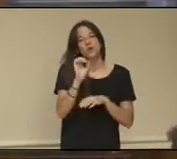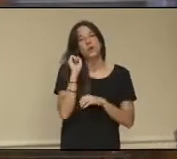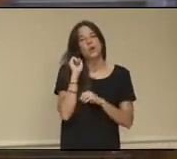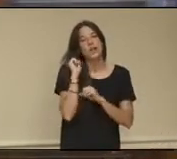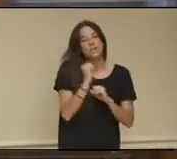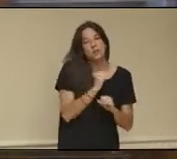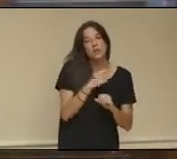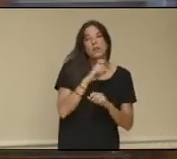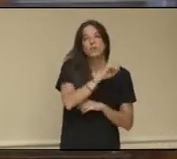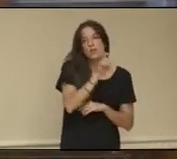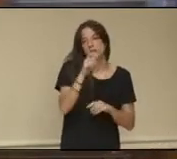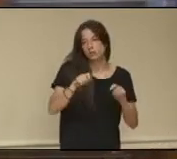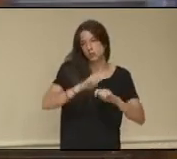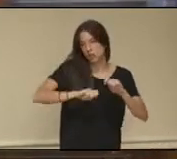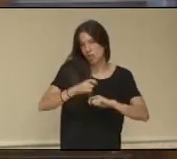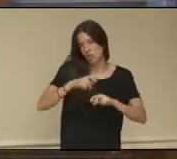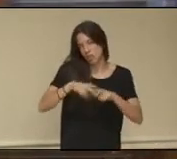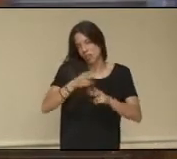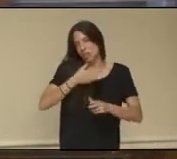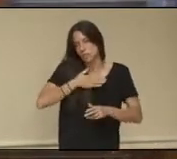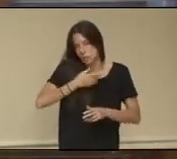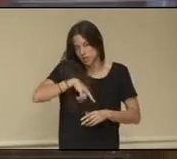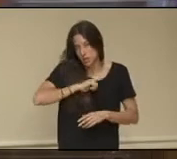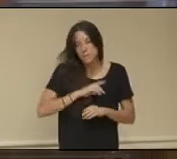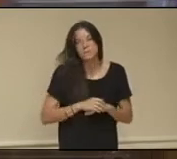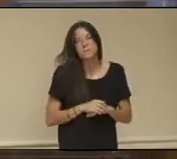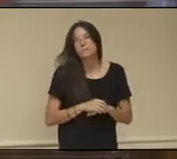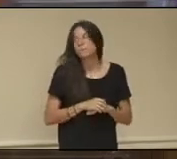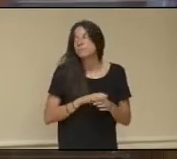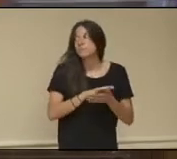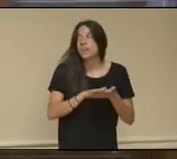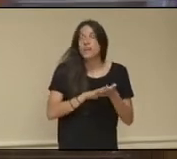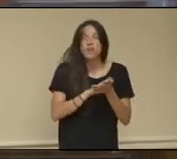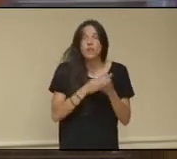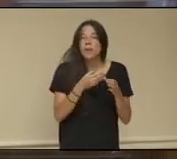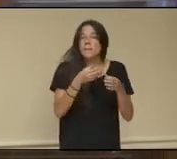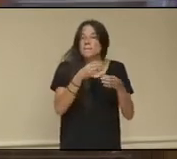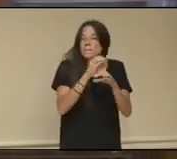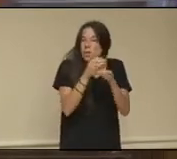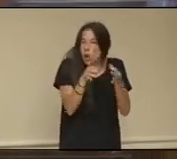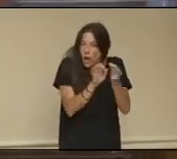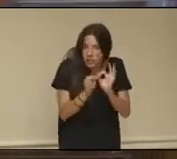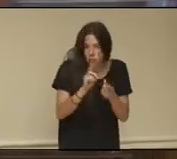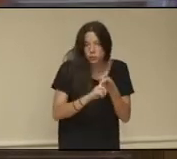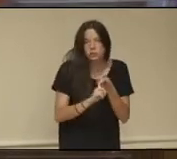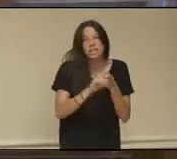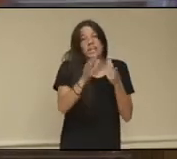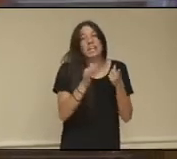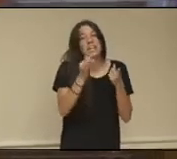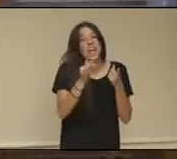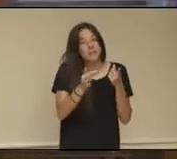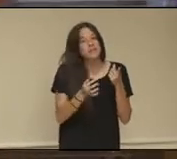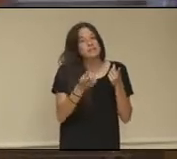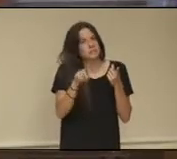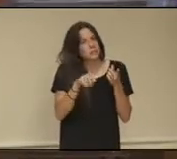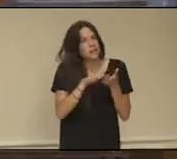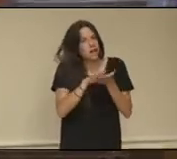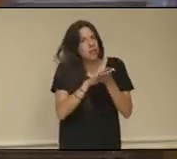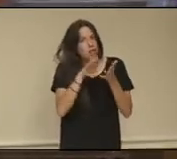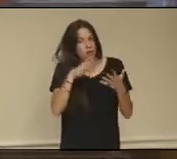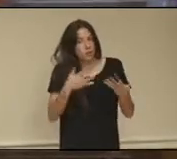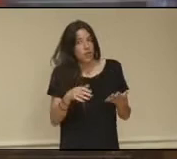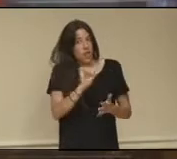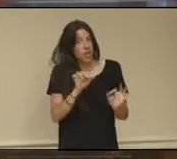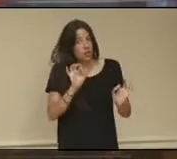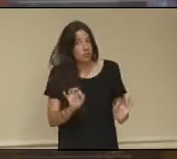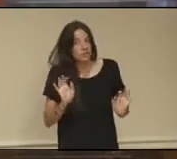sociedad. Y tratándose de microbios, de microorganismos, y tratándose del año en el que estamos, no